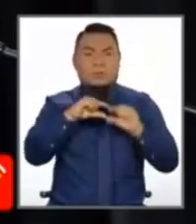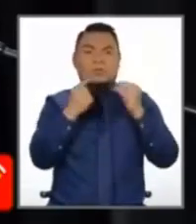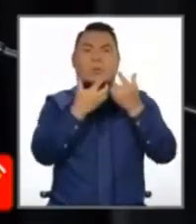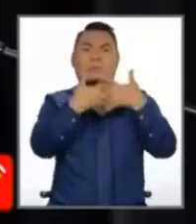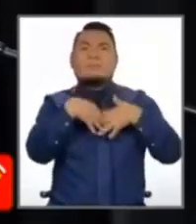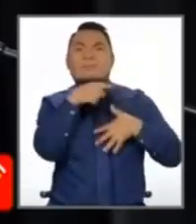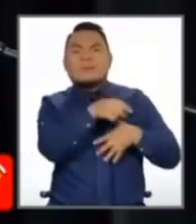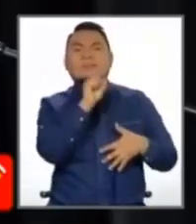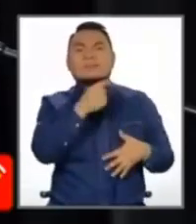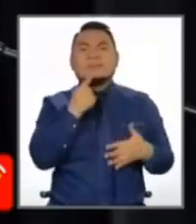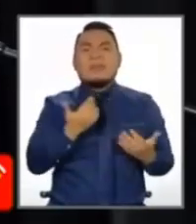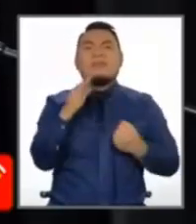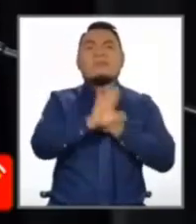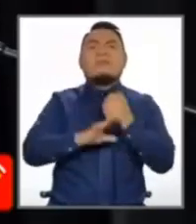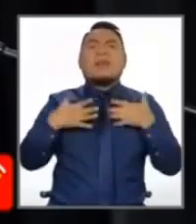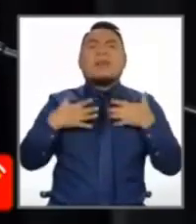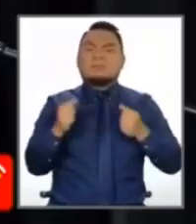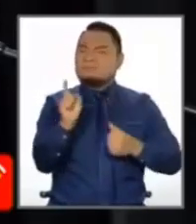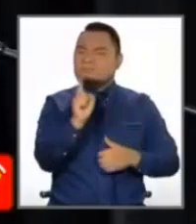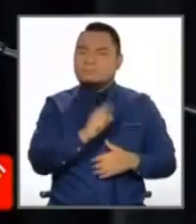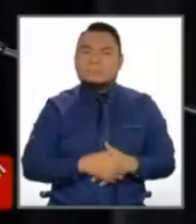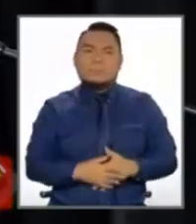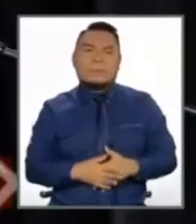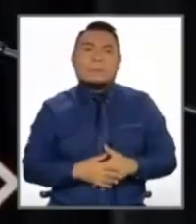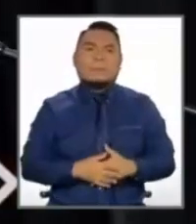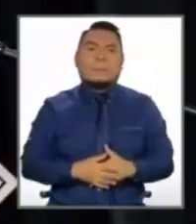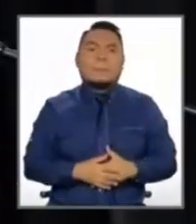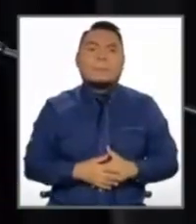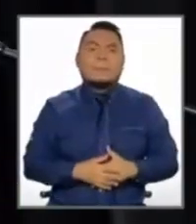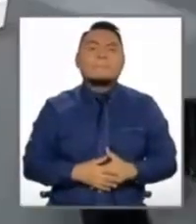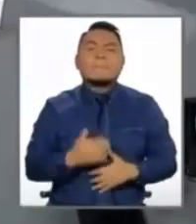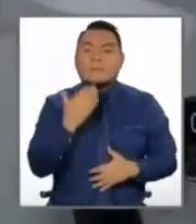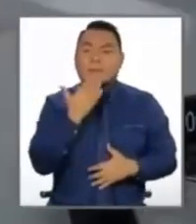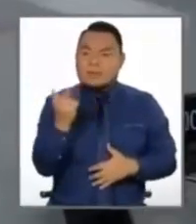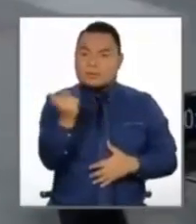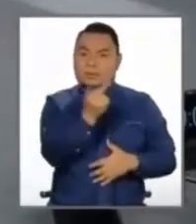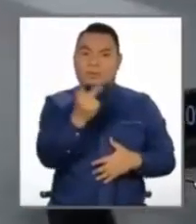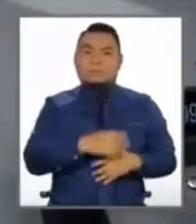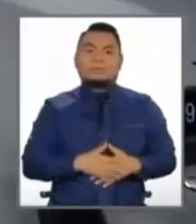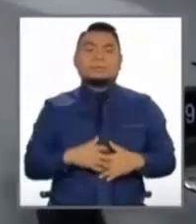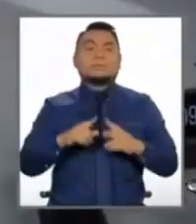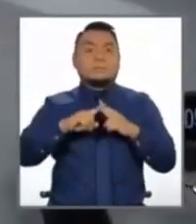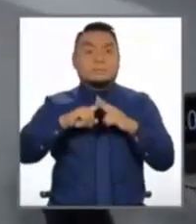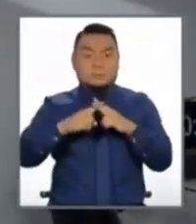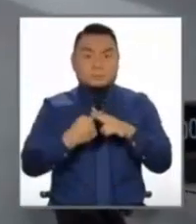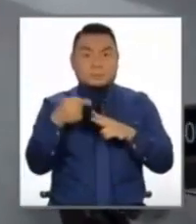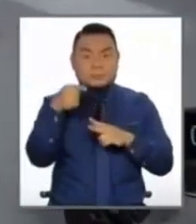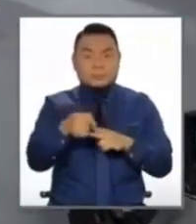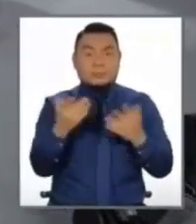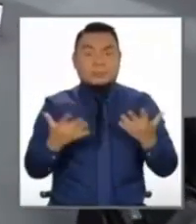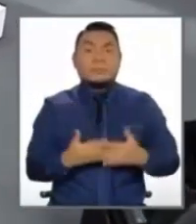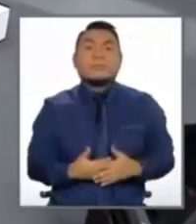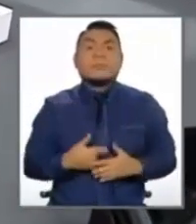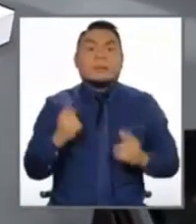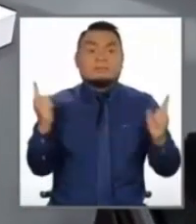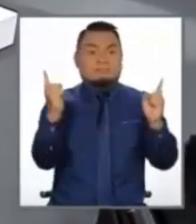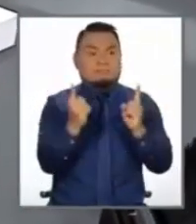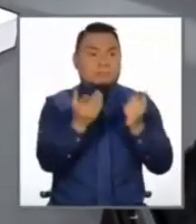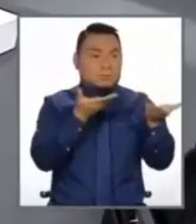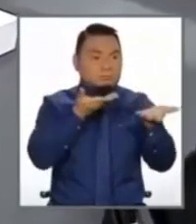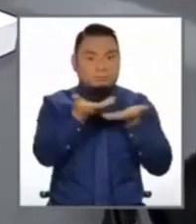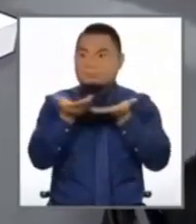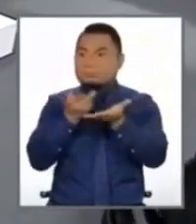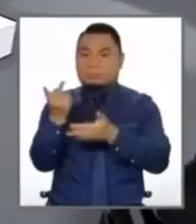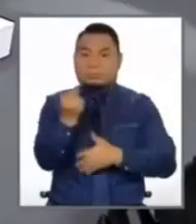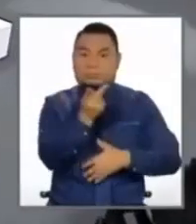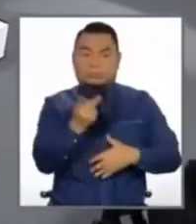empresarios que se meten ahora a defender la salud pública. Gracias a ambos. Empezaremos este bloque interactivo,